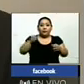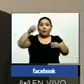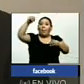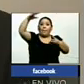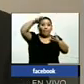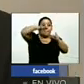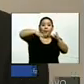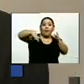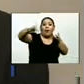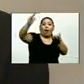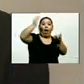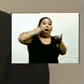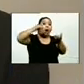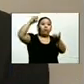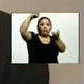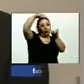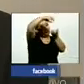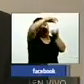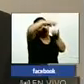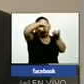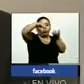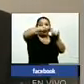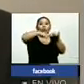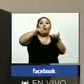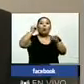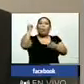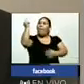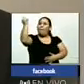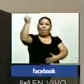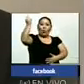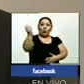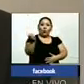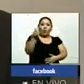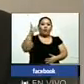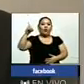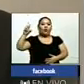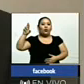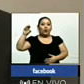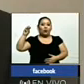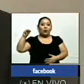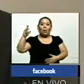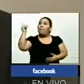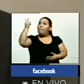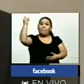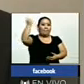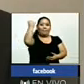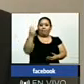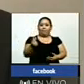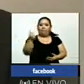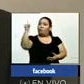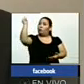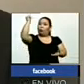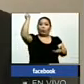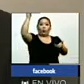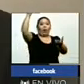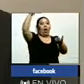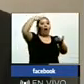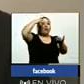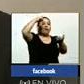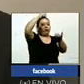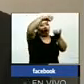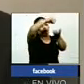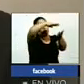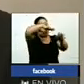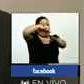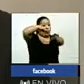extensiones de productores pequeños. En cambio, con el dron es más versátil, entonces podemos